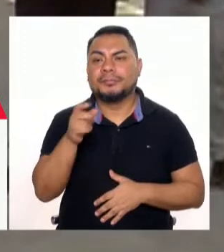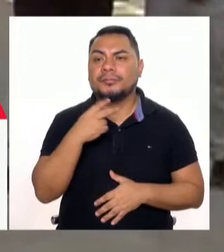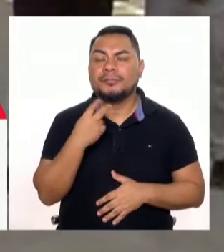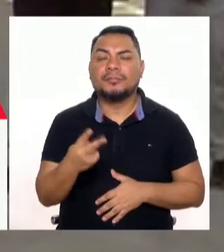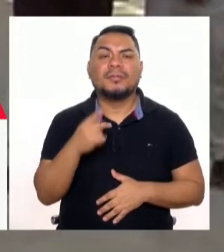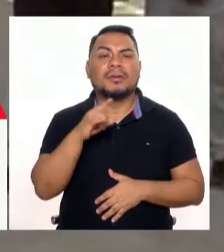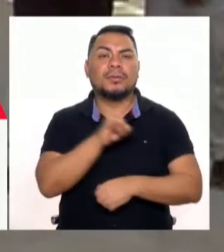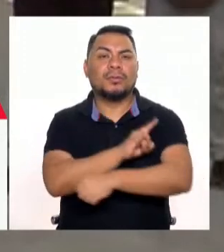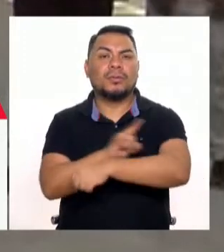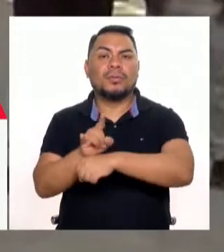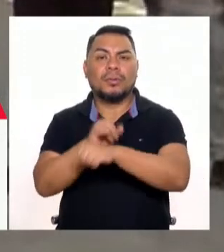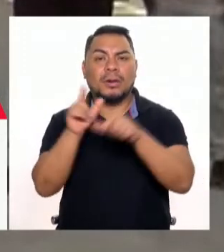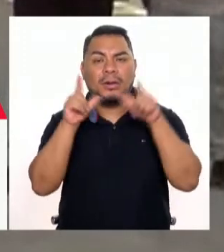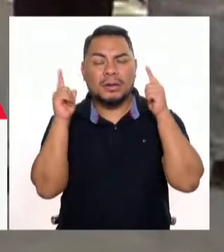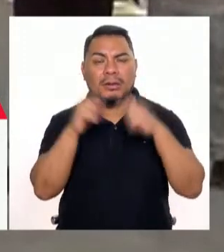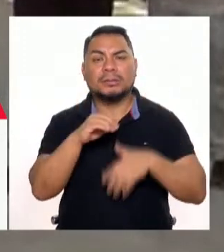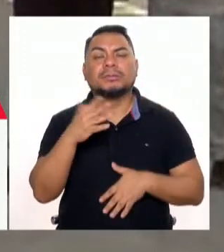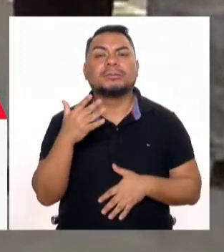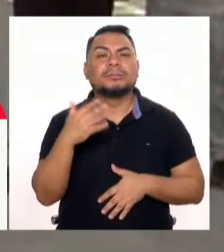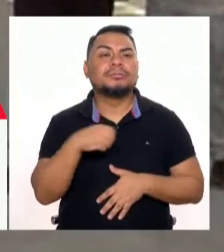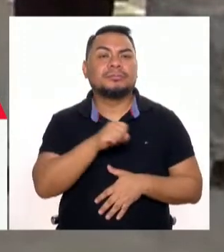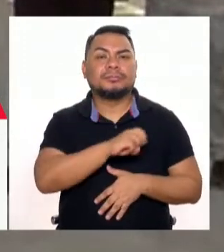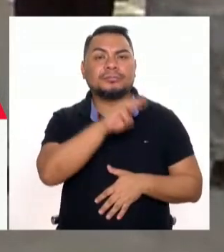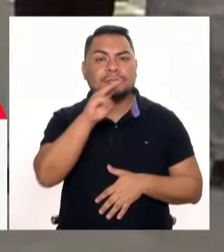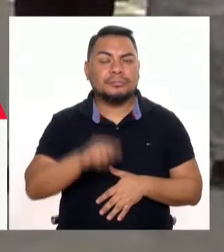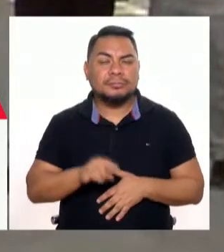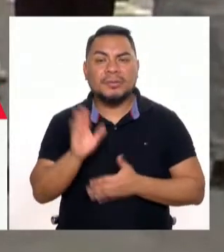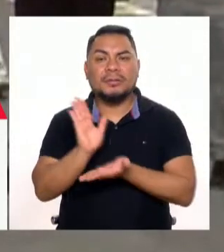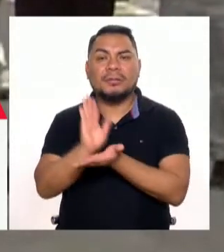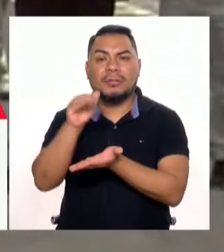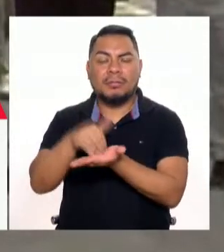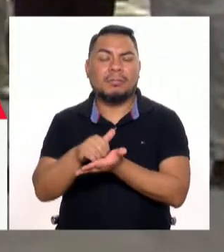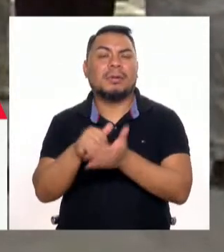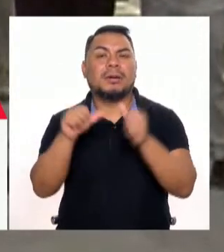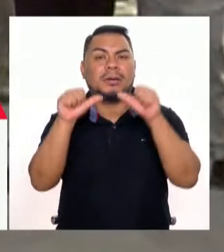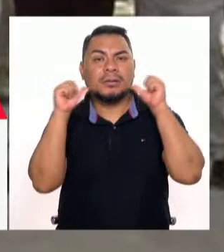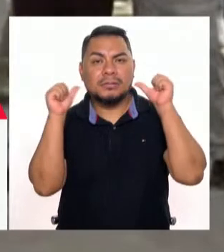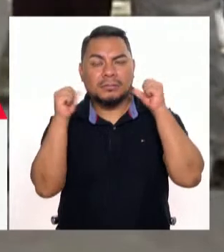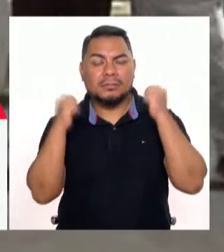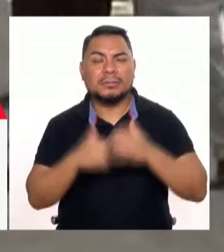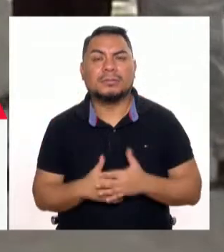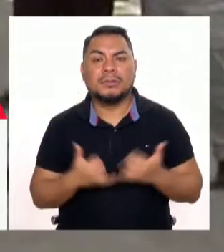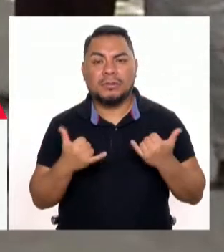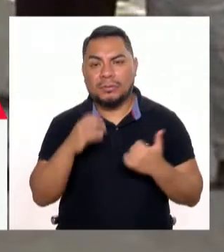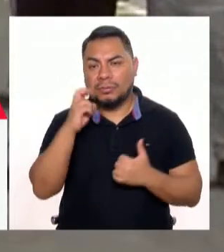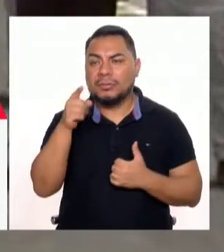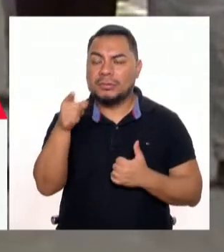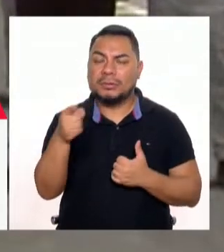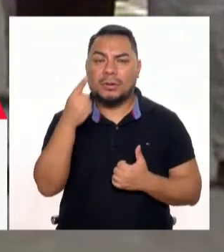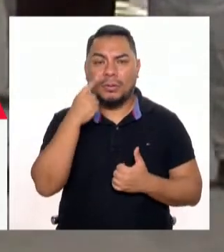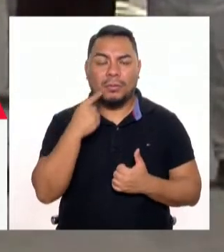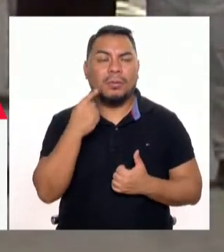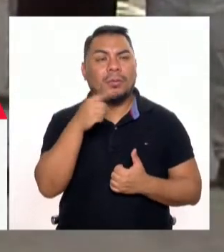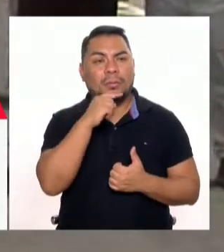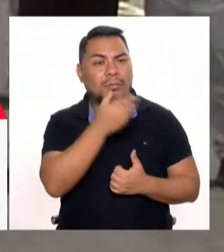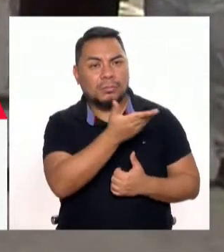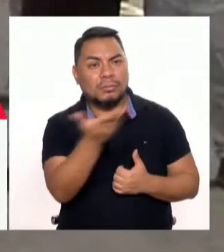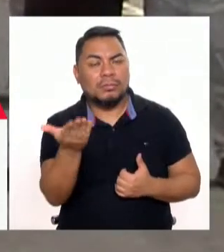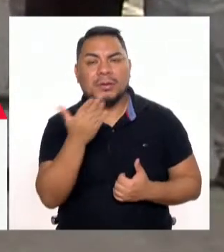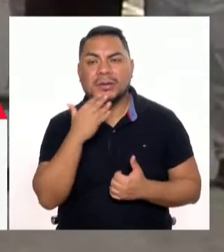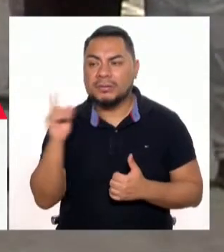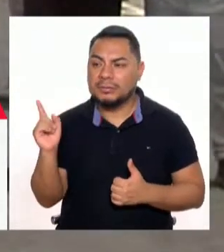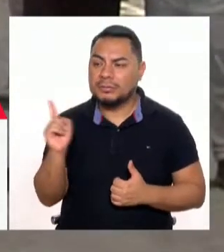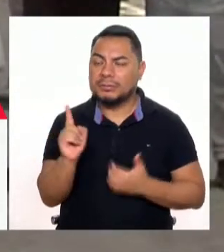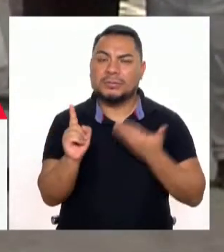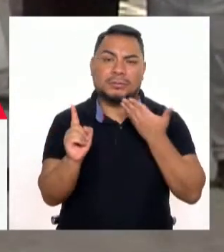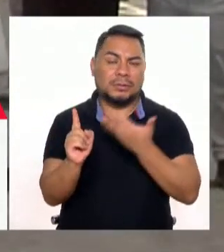ucayali Loreto San Martín madre de Dios amazonas y ahora cusco señoras y señores con ustedes